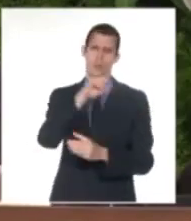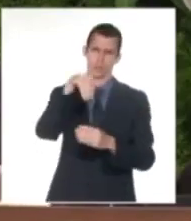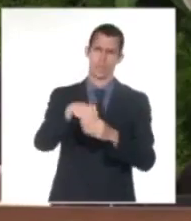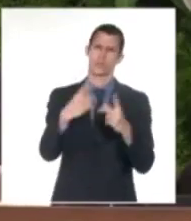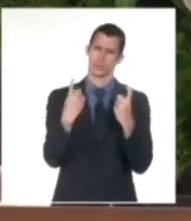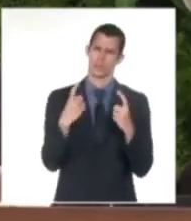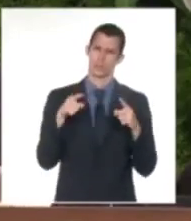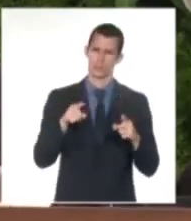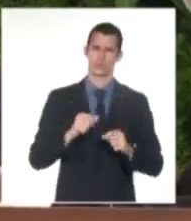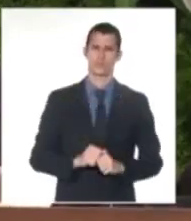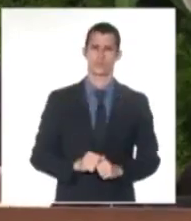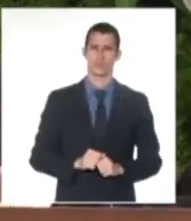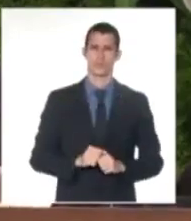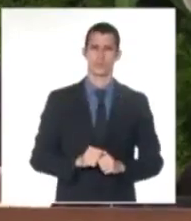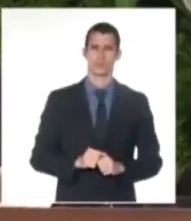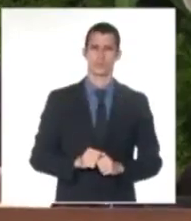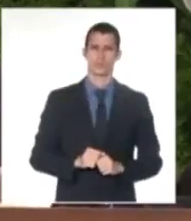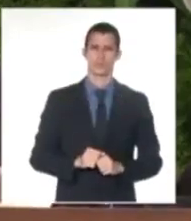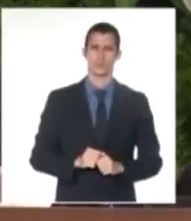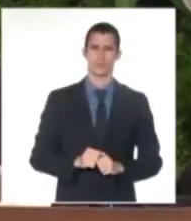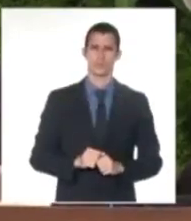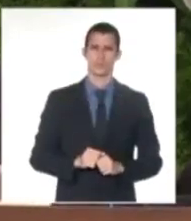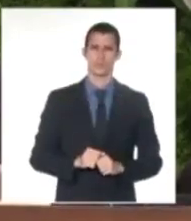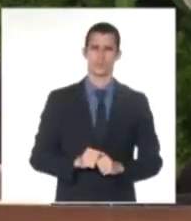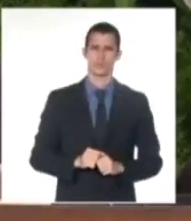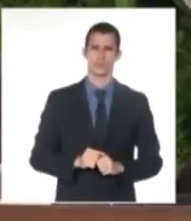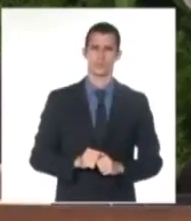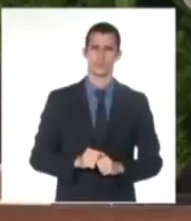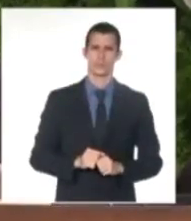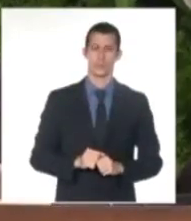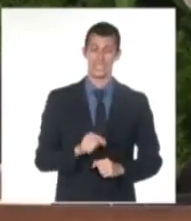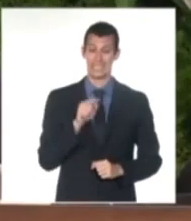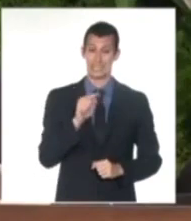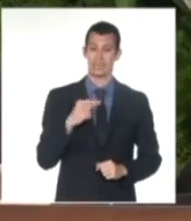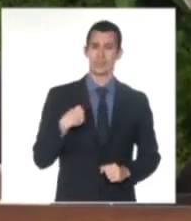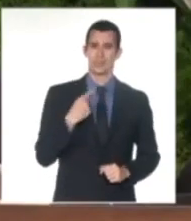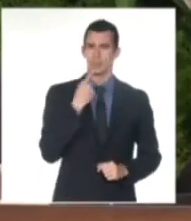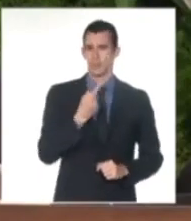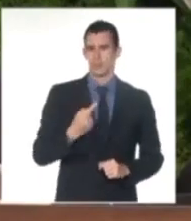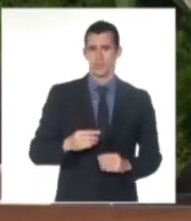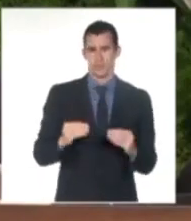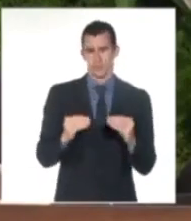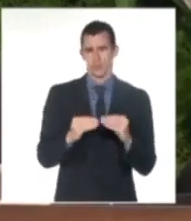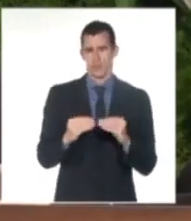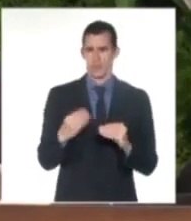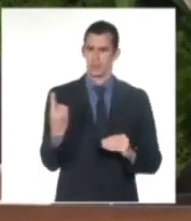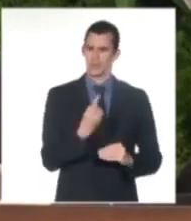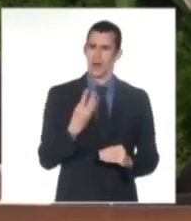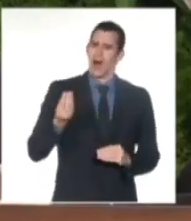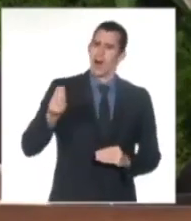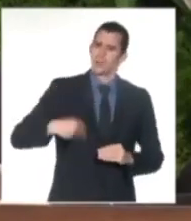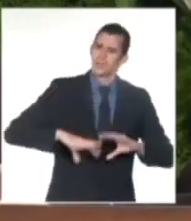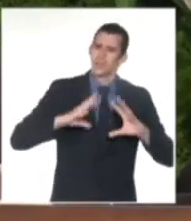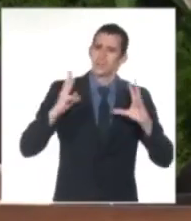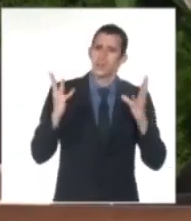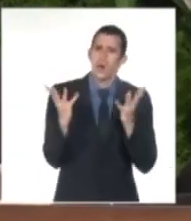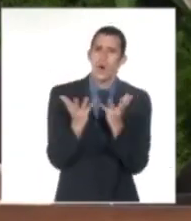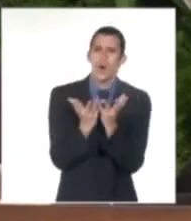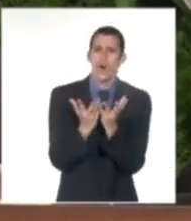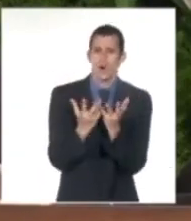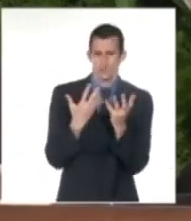que aprovechemos al máximo posible y de inmediato la capacidad productiva e industrial instalada en nuestros países en función